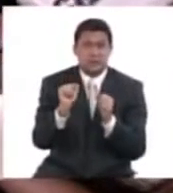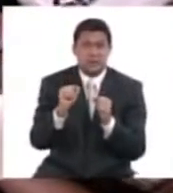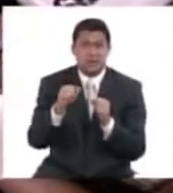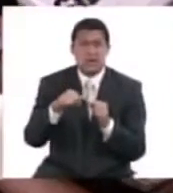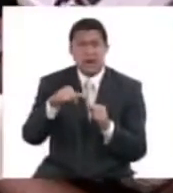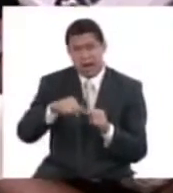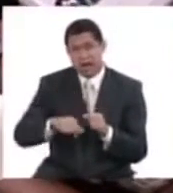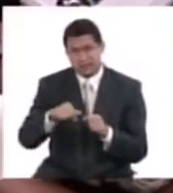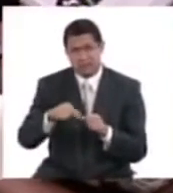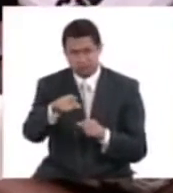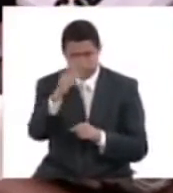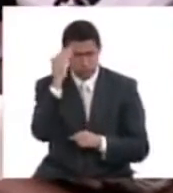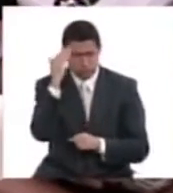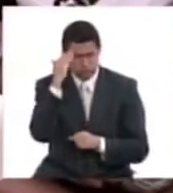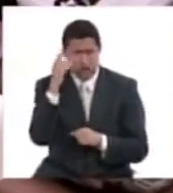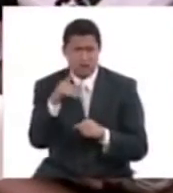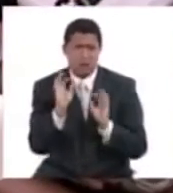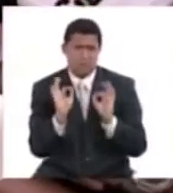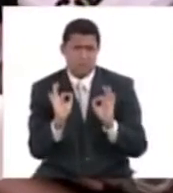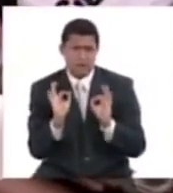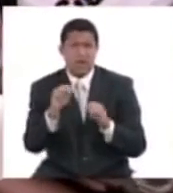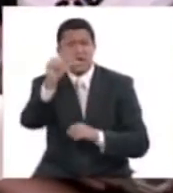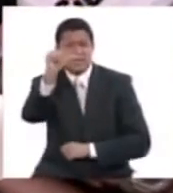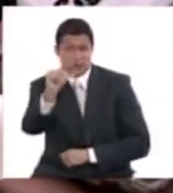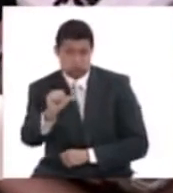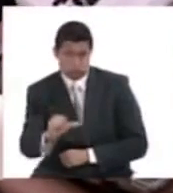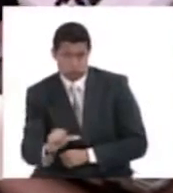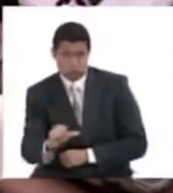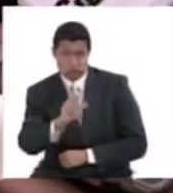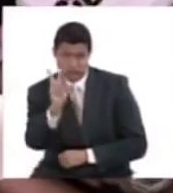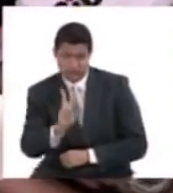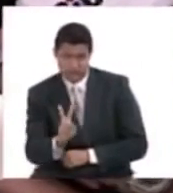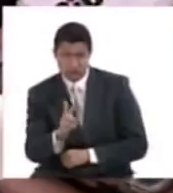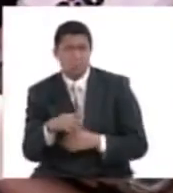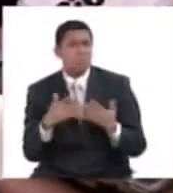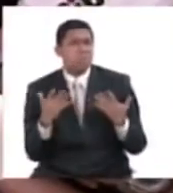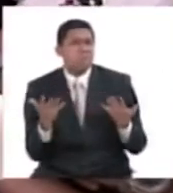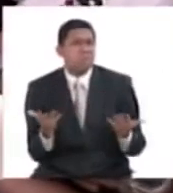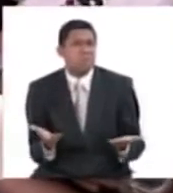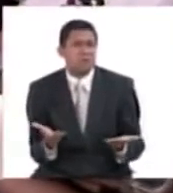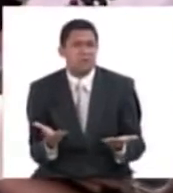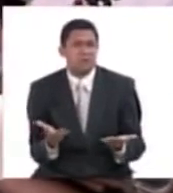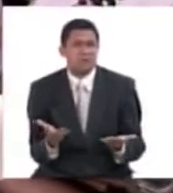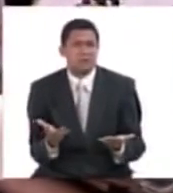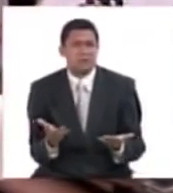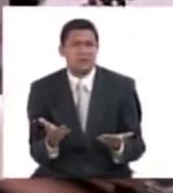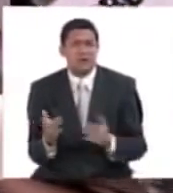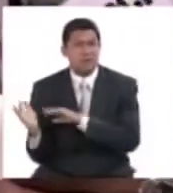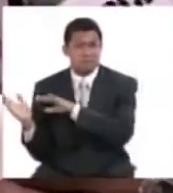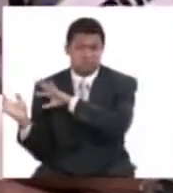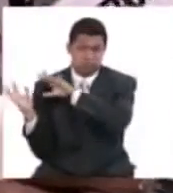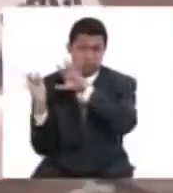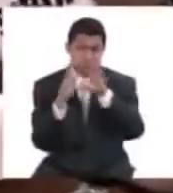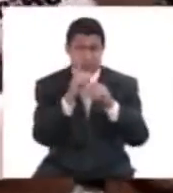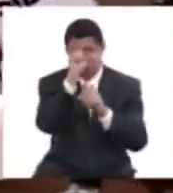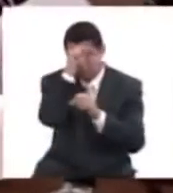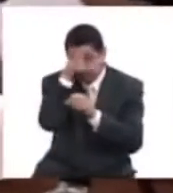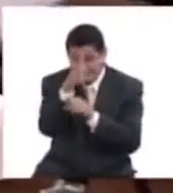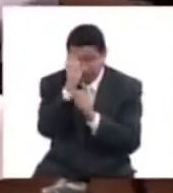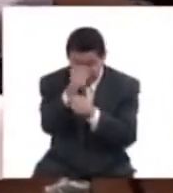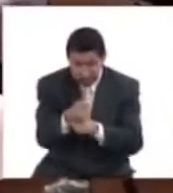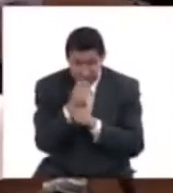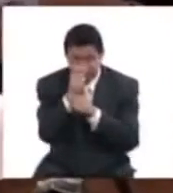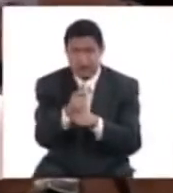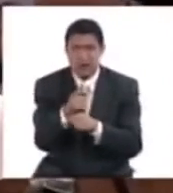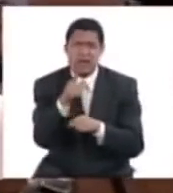solamente acá, porque tú sabes que el foco es justamente en el sur. ¿Producto de qué? De la inmigración en la minería. Sí,